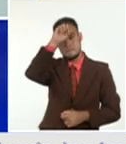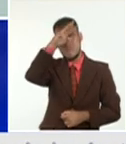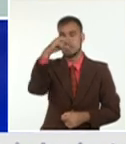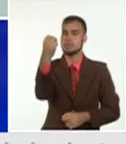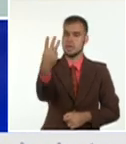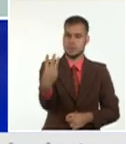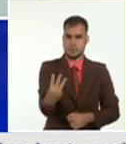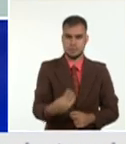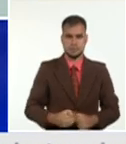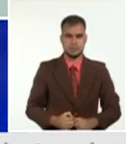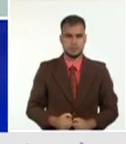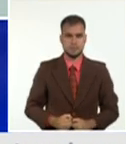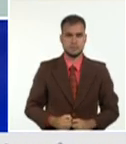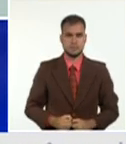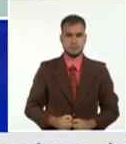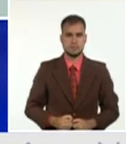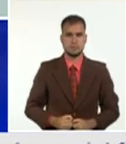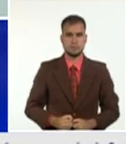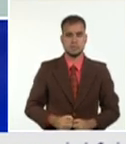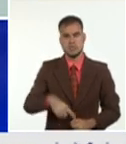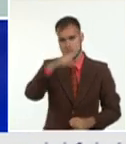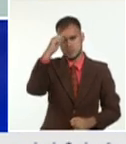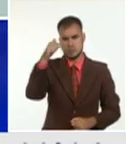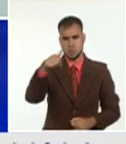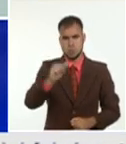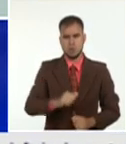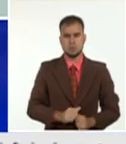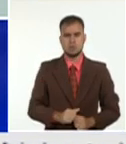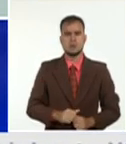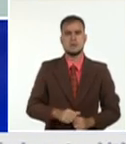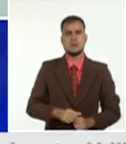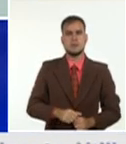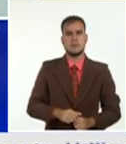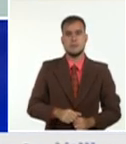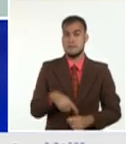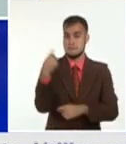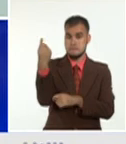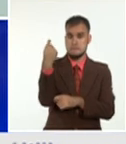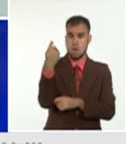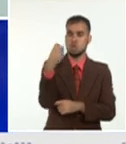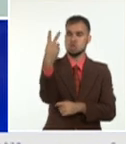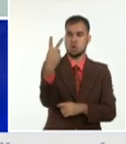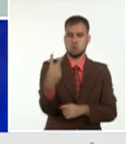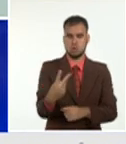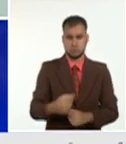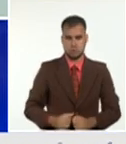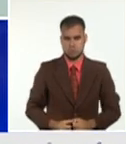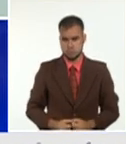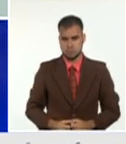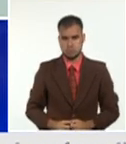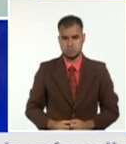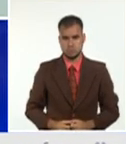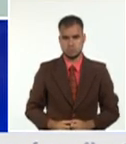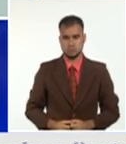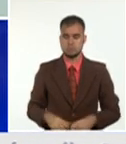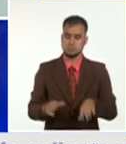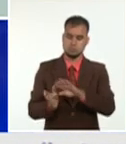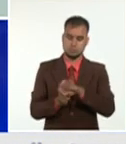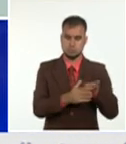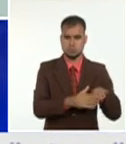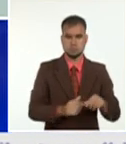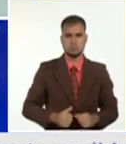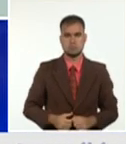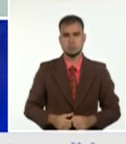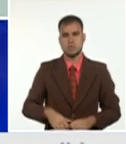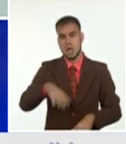uno, y San Juan y Martínez y Mantua con 2 cada uno. Artemisa también